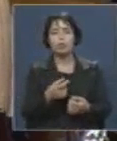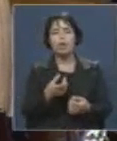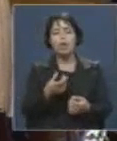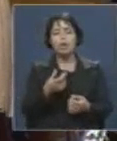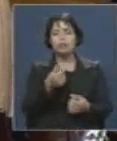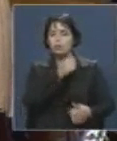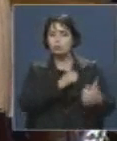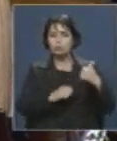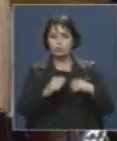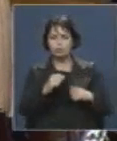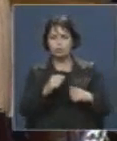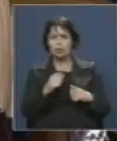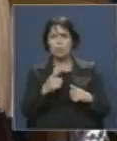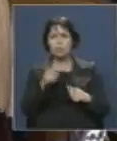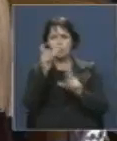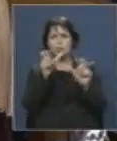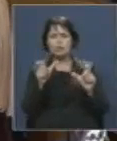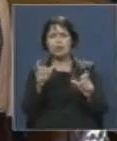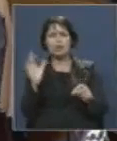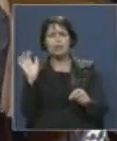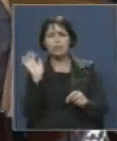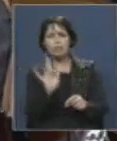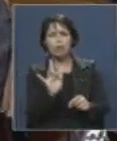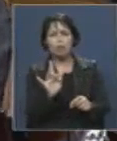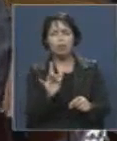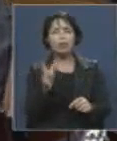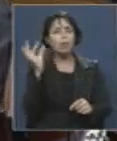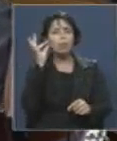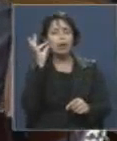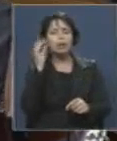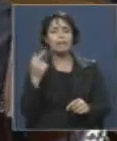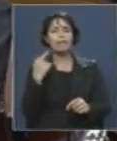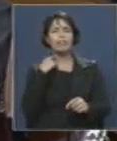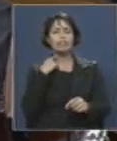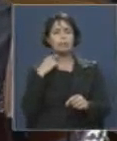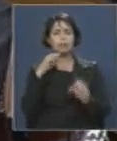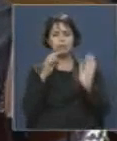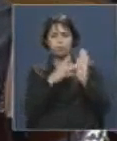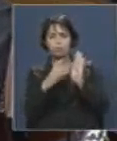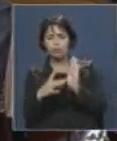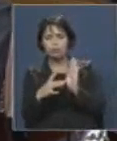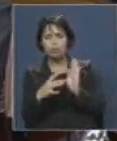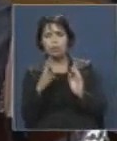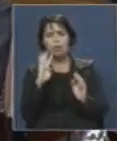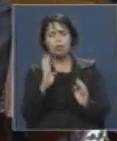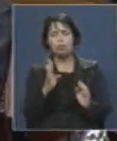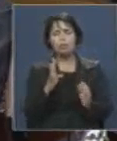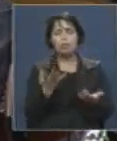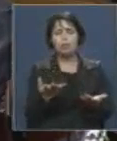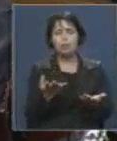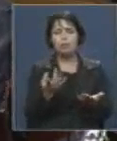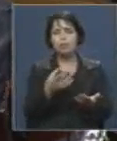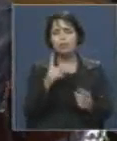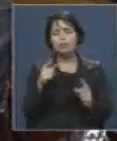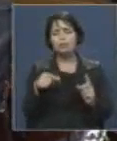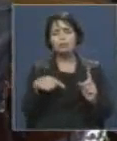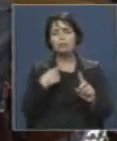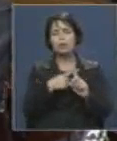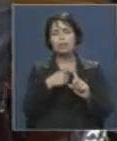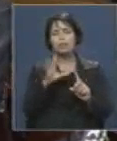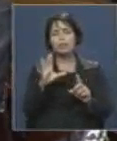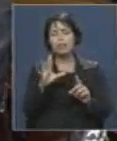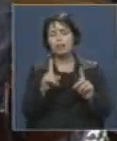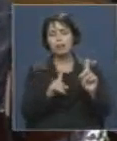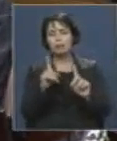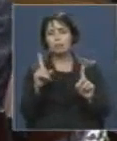sufrida a manos de los violadores, ahora las mujeres de Osorno, víctimas de estos delitos, tendrían que sumar la actitud poco comprometida de aquellos que